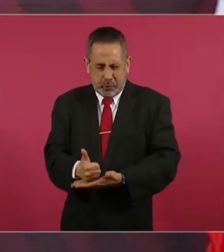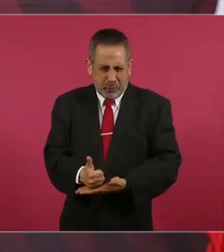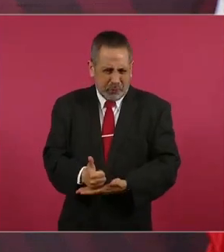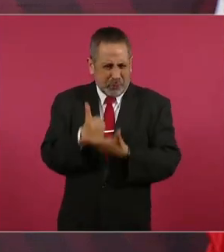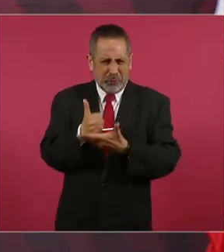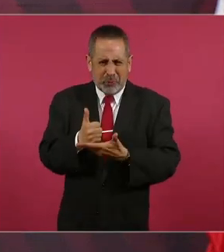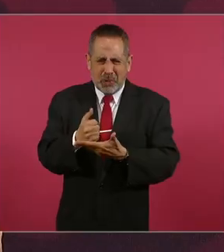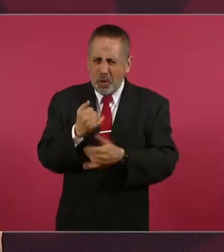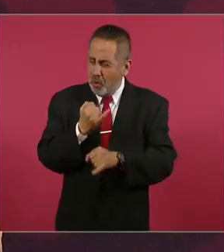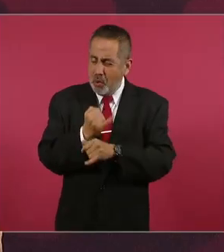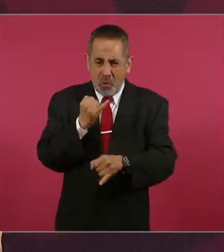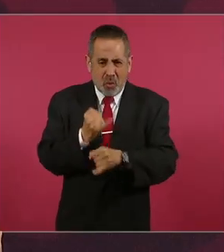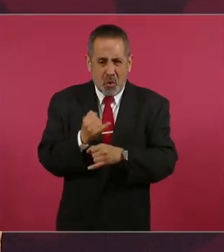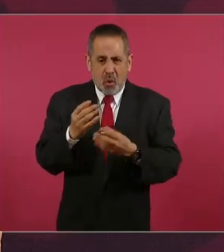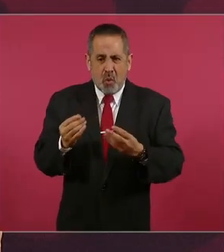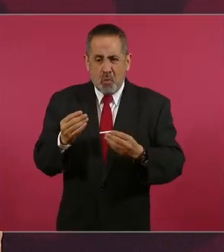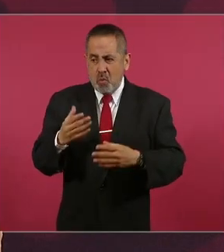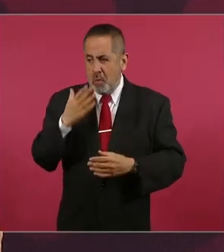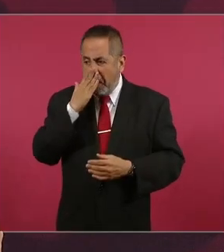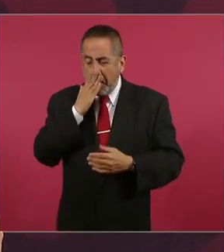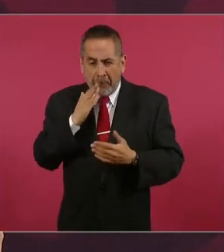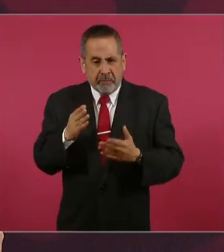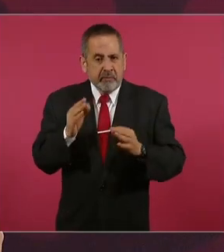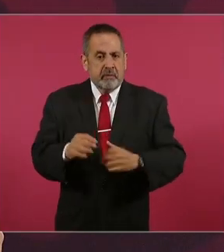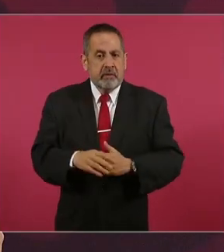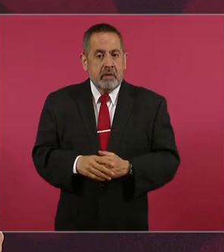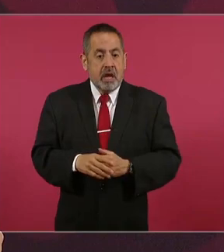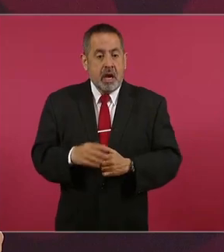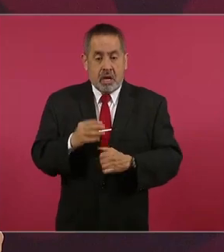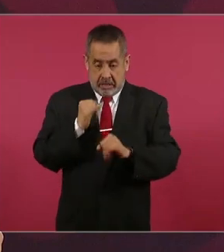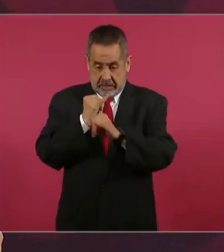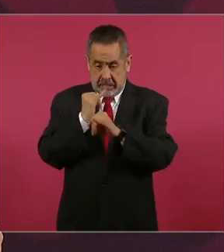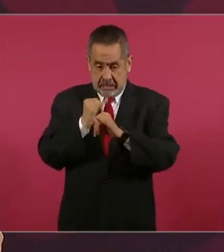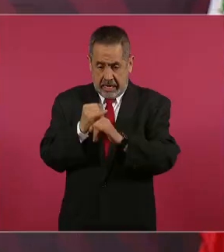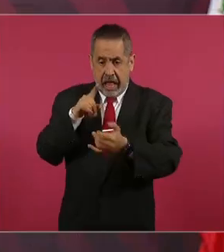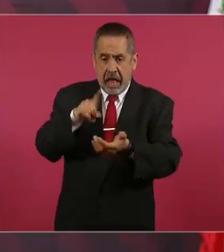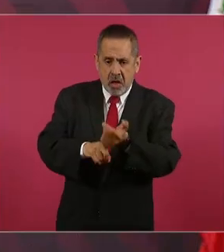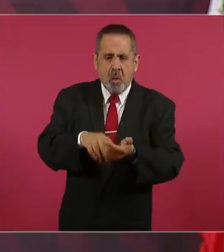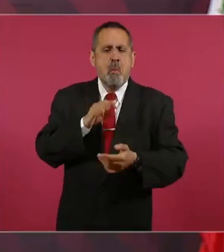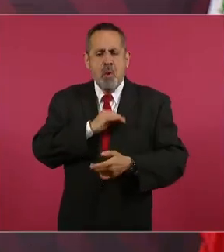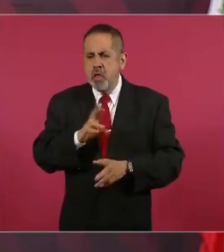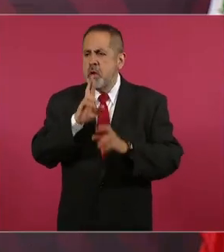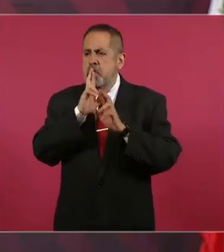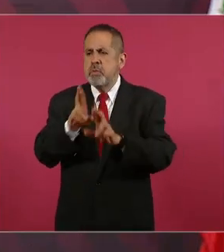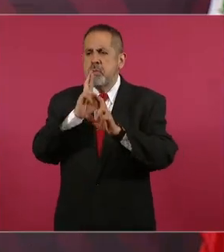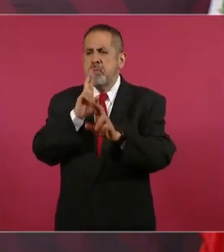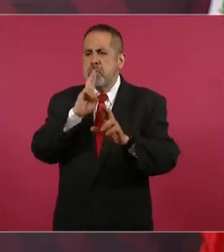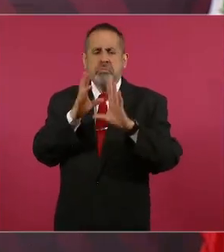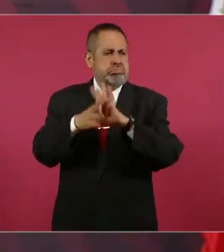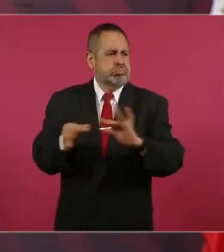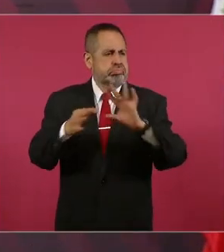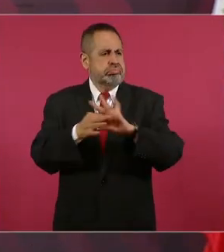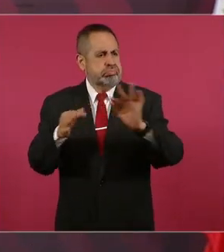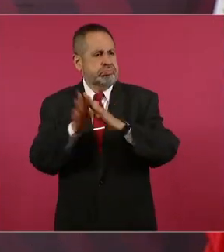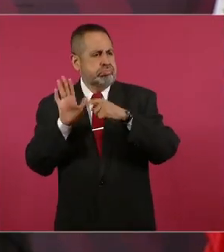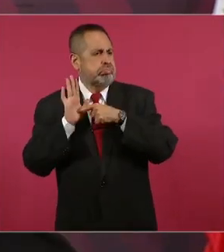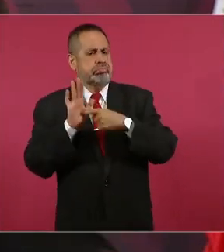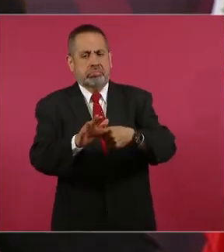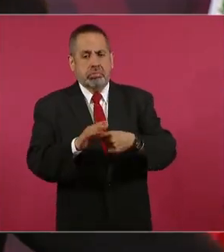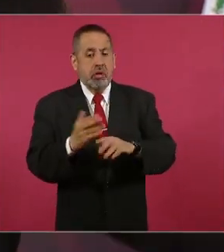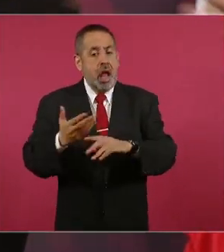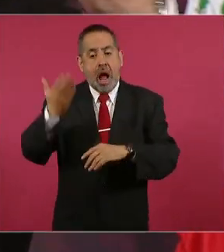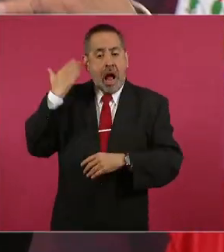la creación del Internet. Ahora podemos responder, antes no,